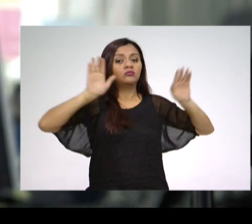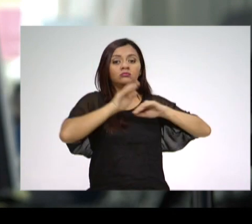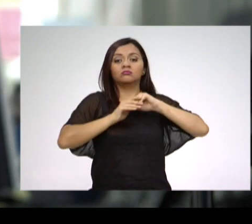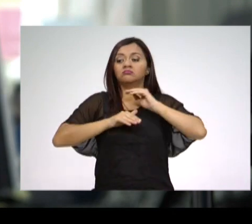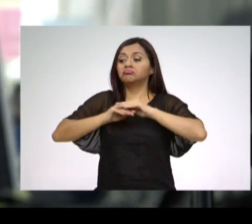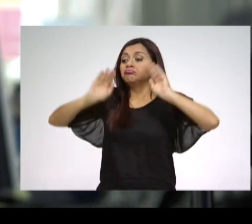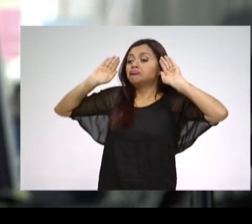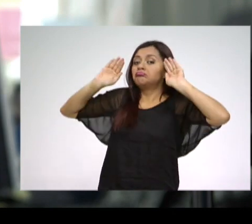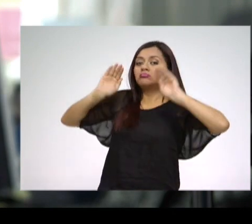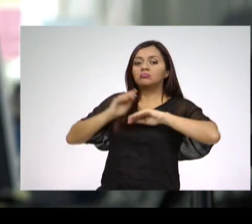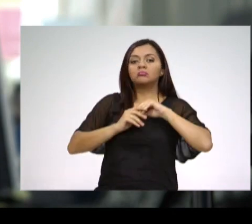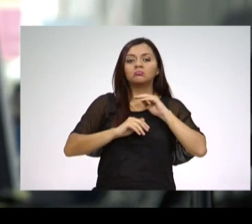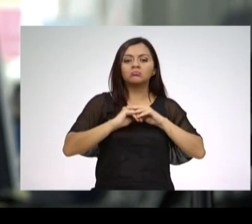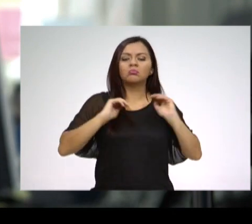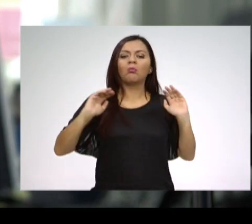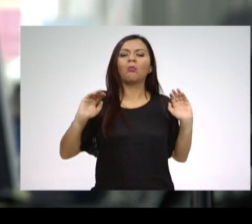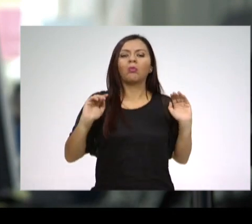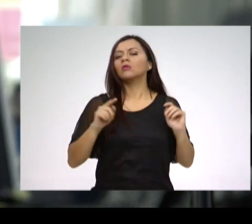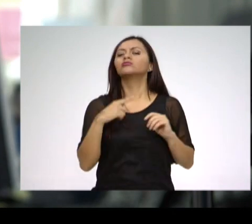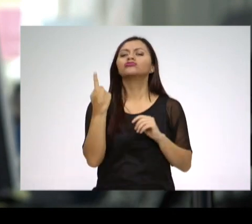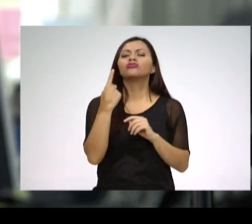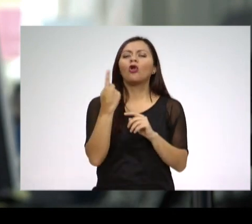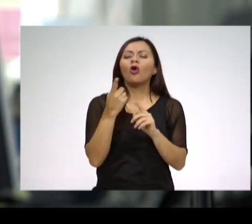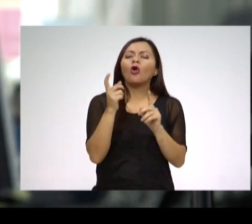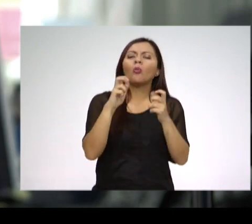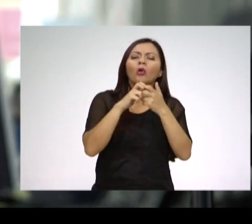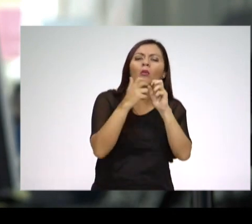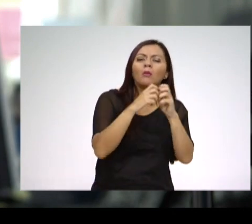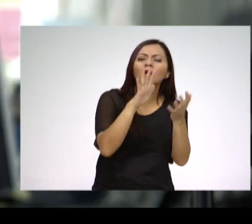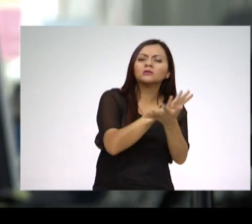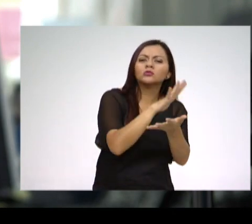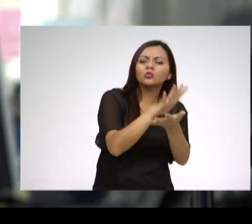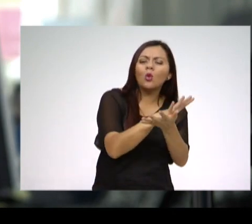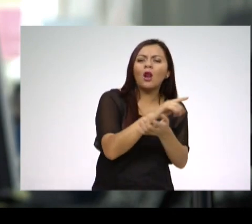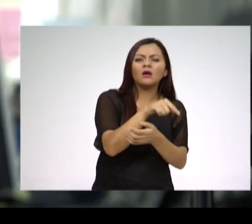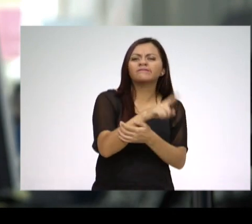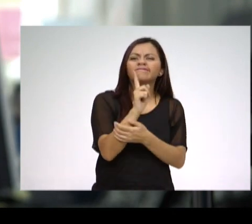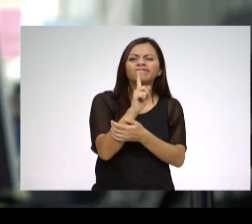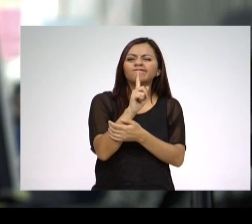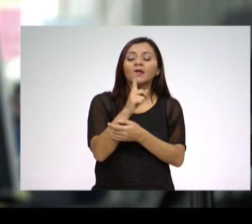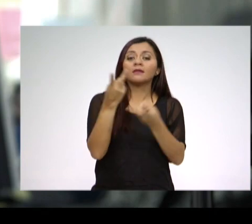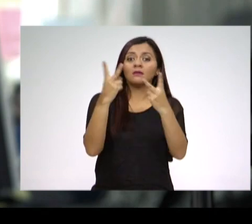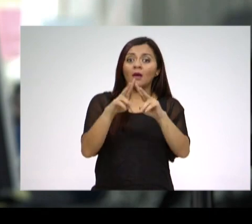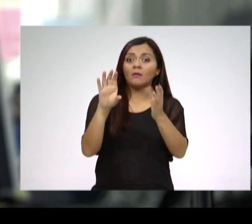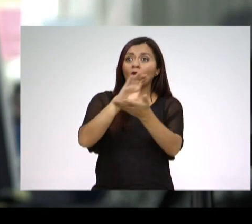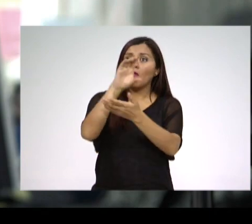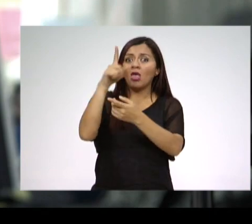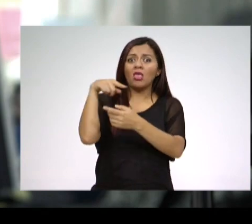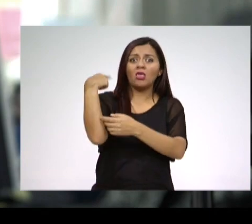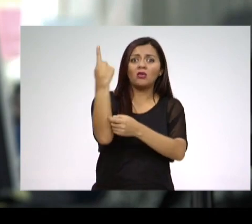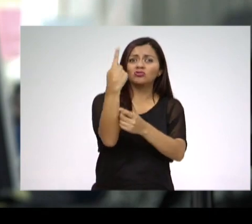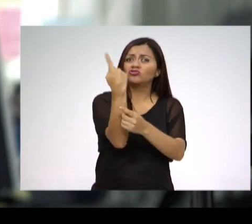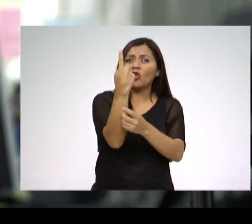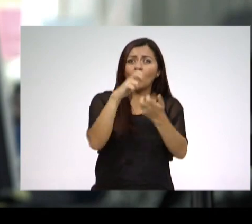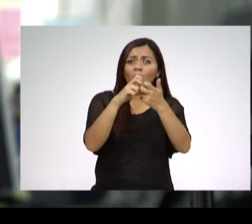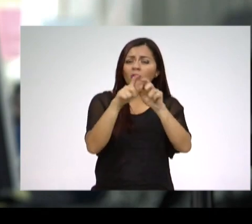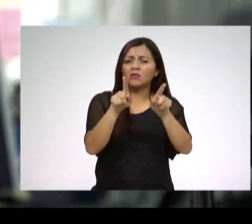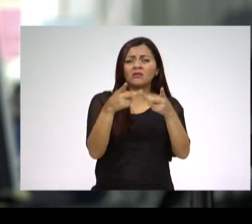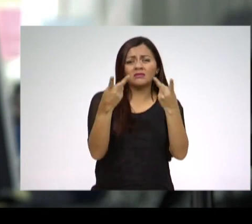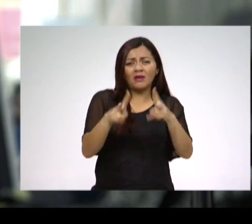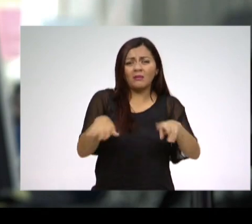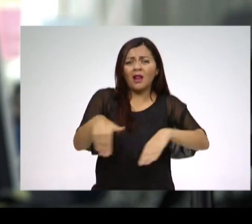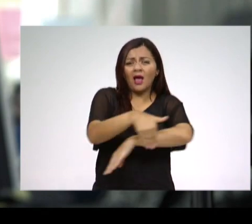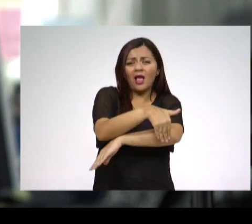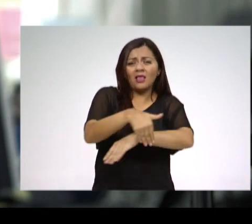se evidencia en estos casos de acoso escolar o en las instituciones educativas, sino lo vives en la